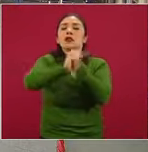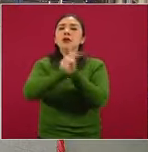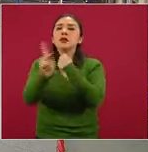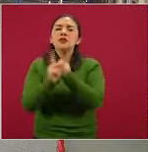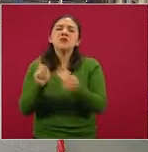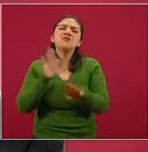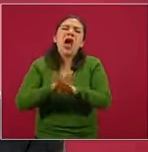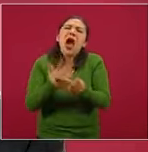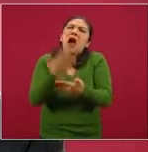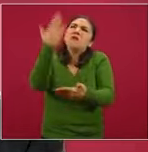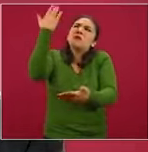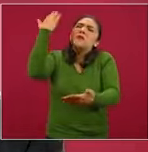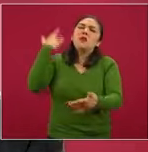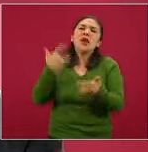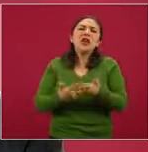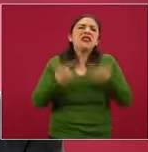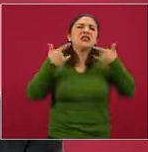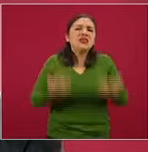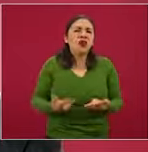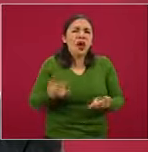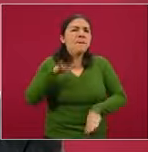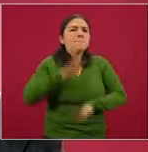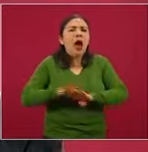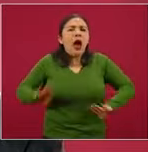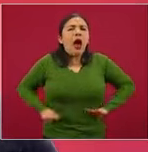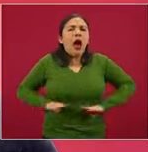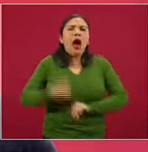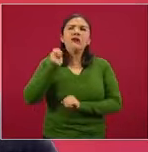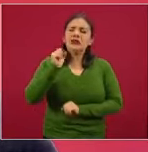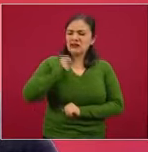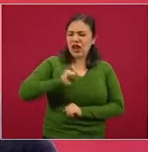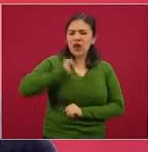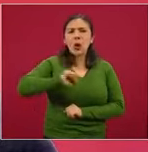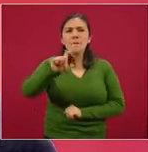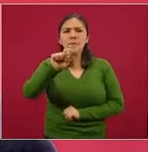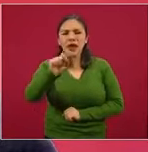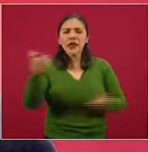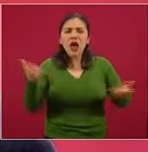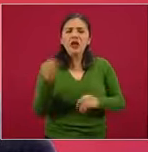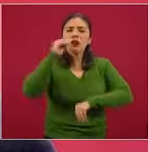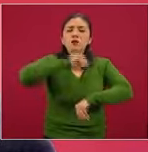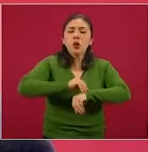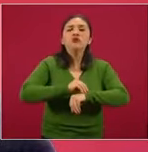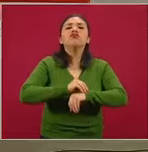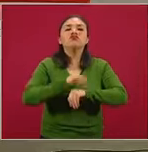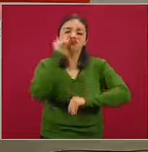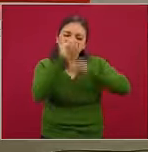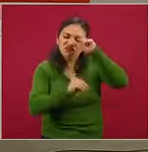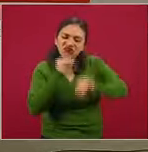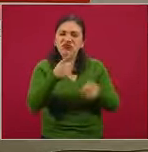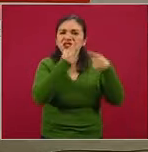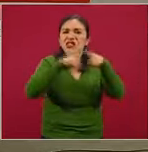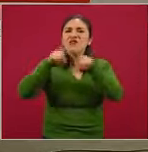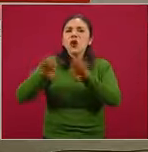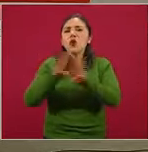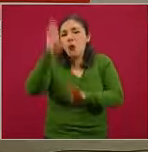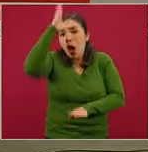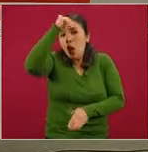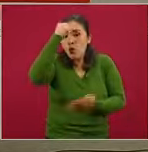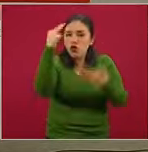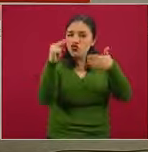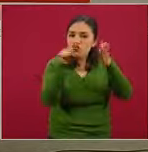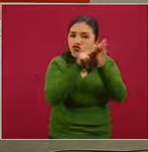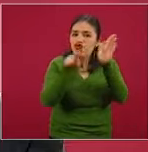historia de la humanidad. Particularmente durante el siglo XX se desarrollaron muchos de los estándares de